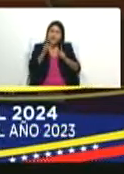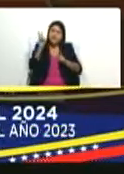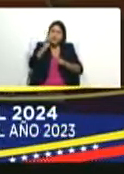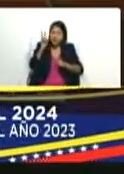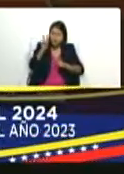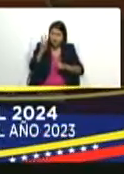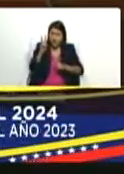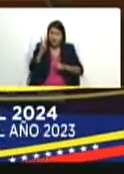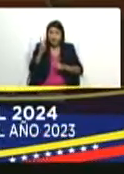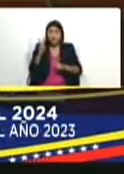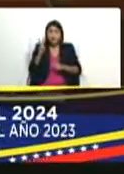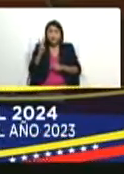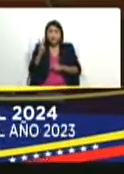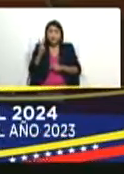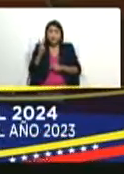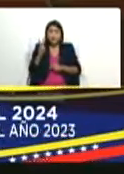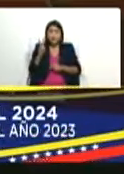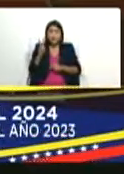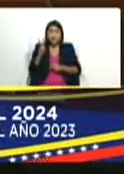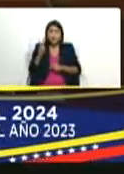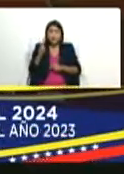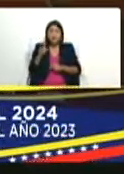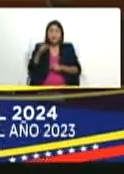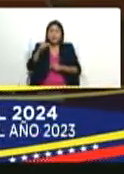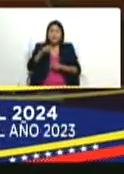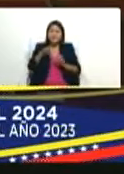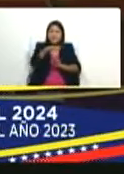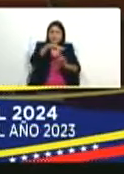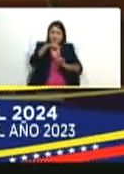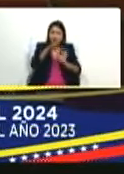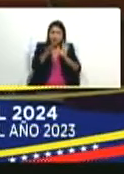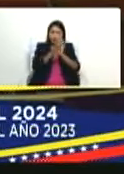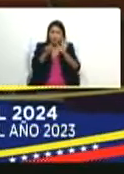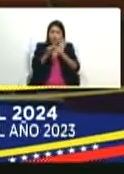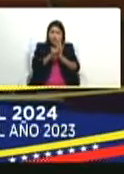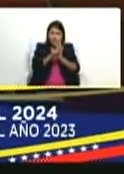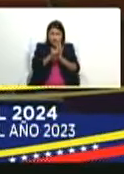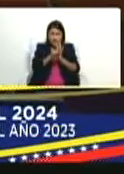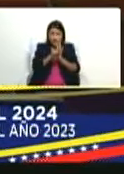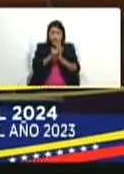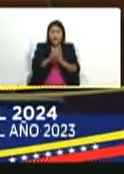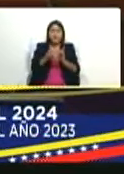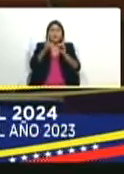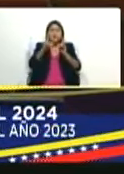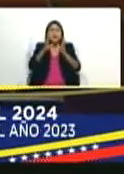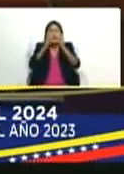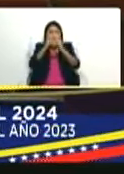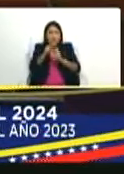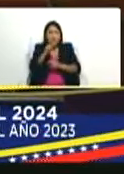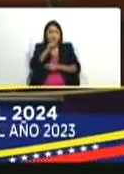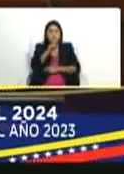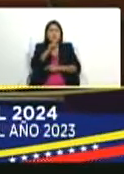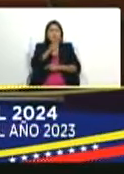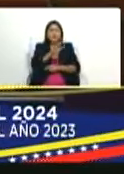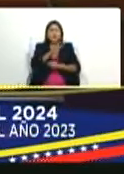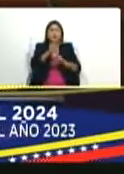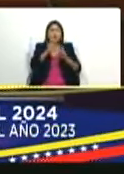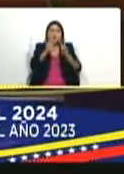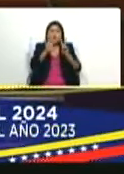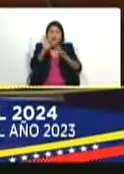del territorio de nuestra nación, la Sala Constitucional, mediante sentencia número